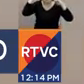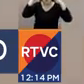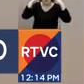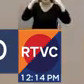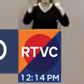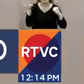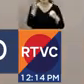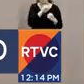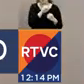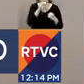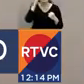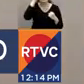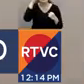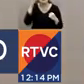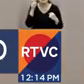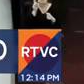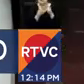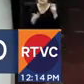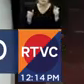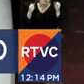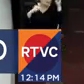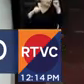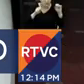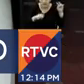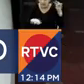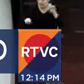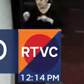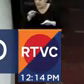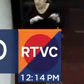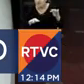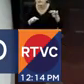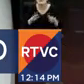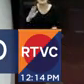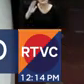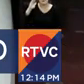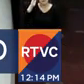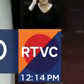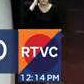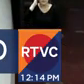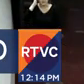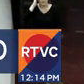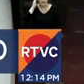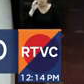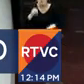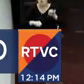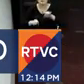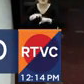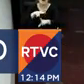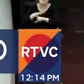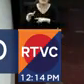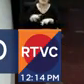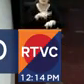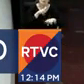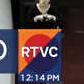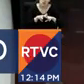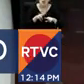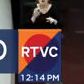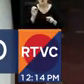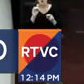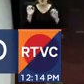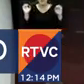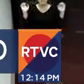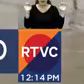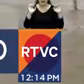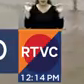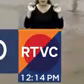a nosotros y a los organismos de socorro, pues porque sabemos que se nos está presentando ya una emergencia de